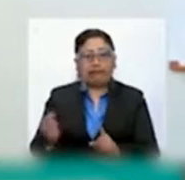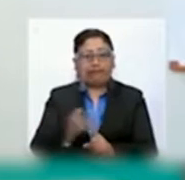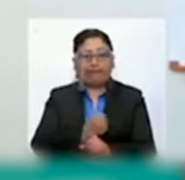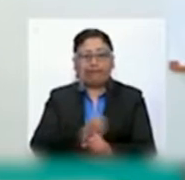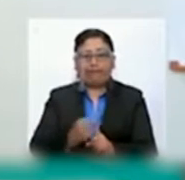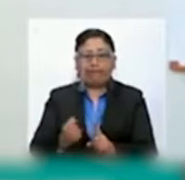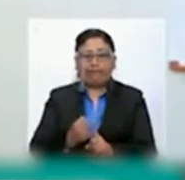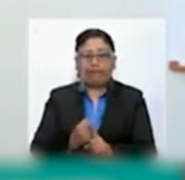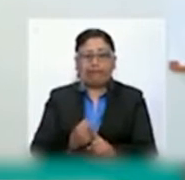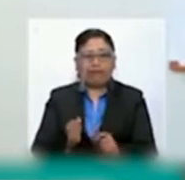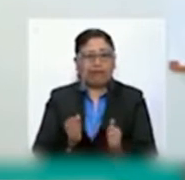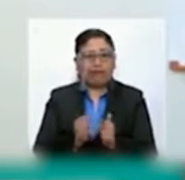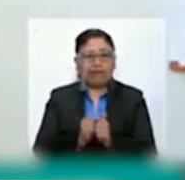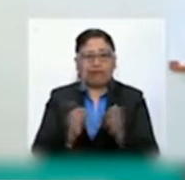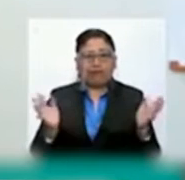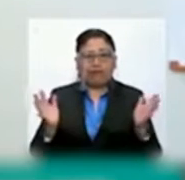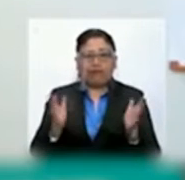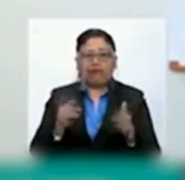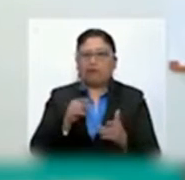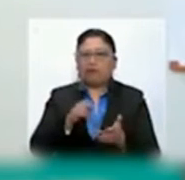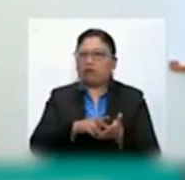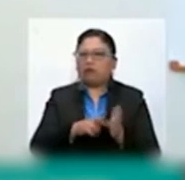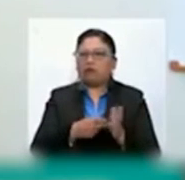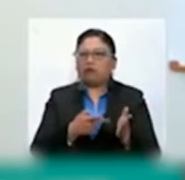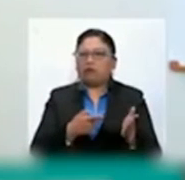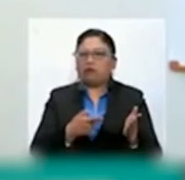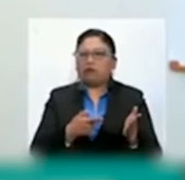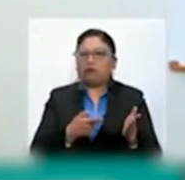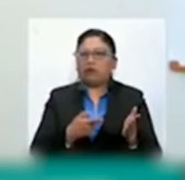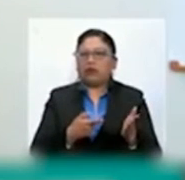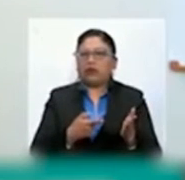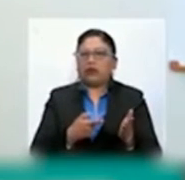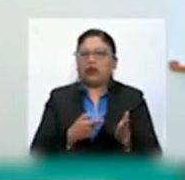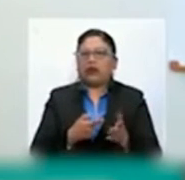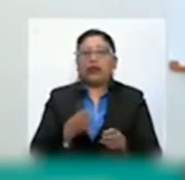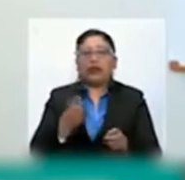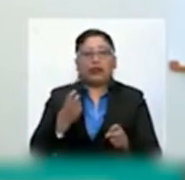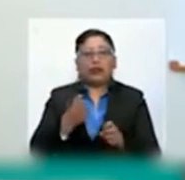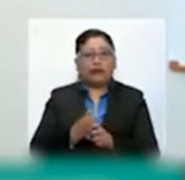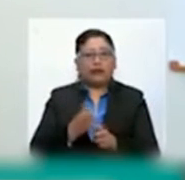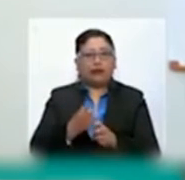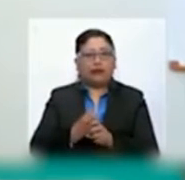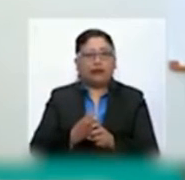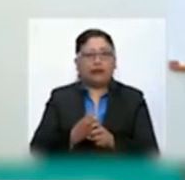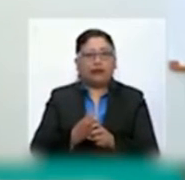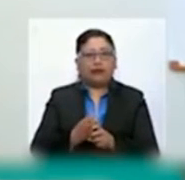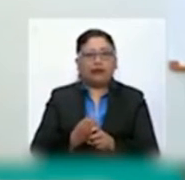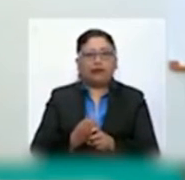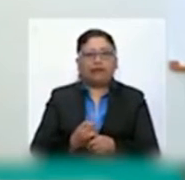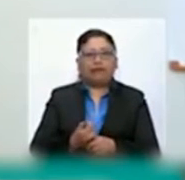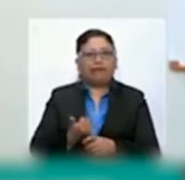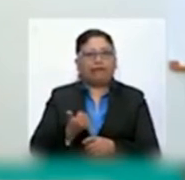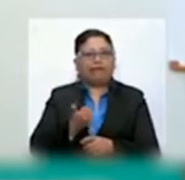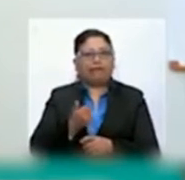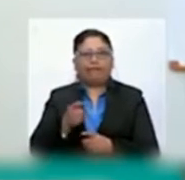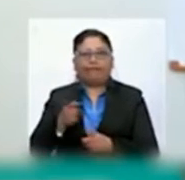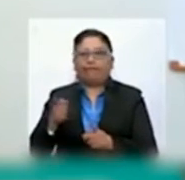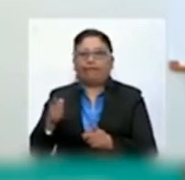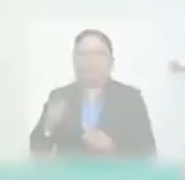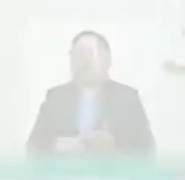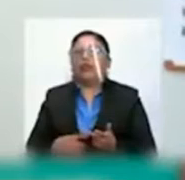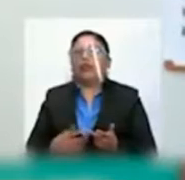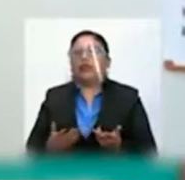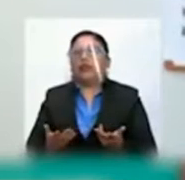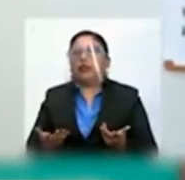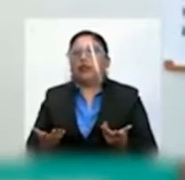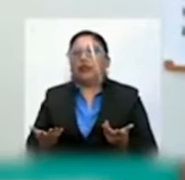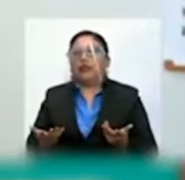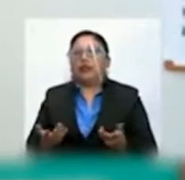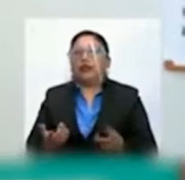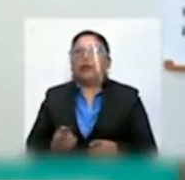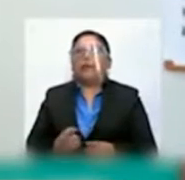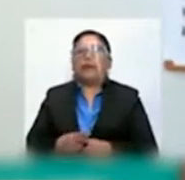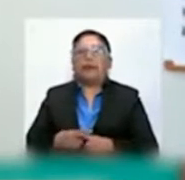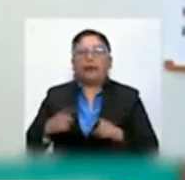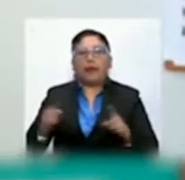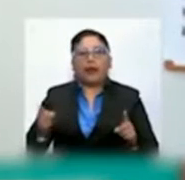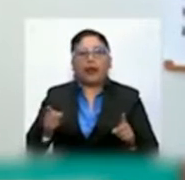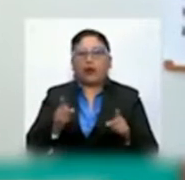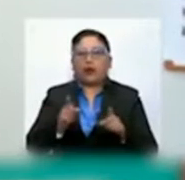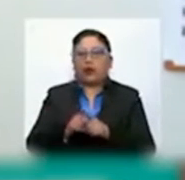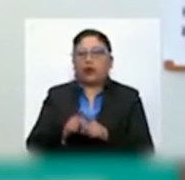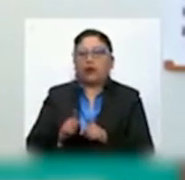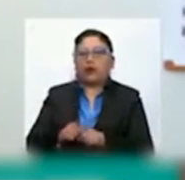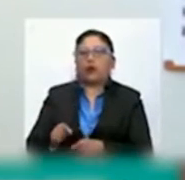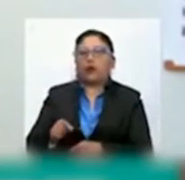sentido es y debe, para, desde mi punto de vista, ser castigada. Pero también